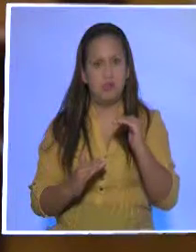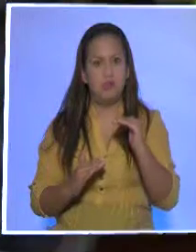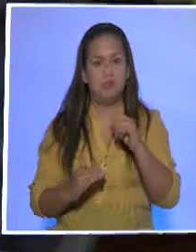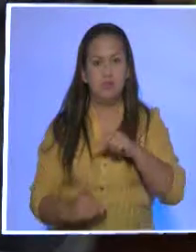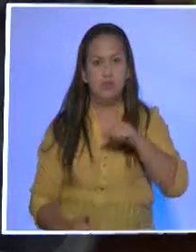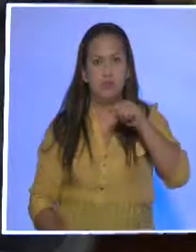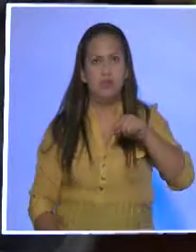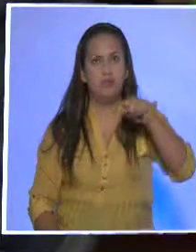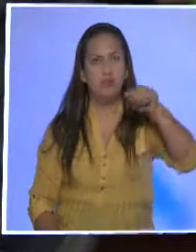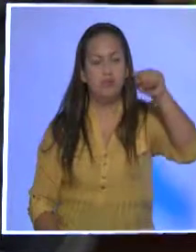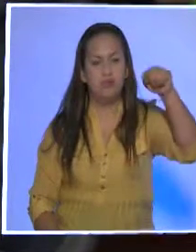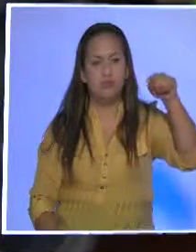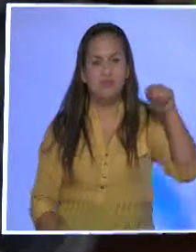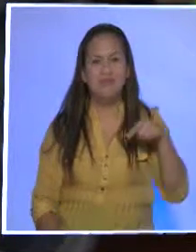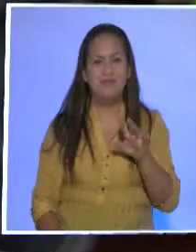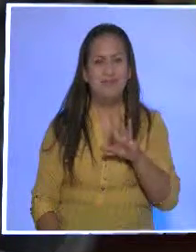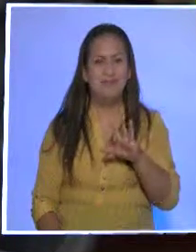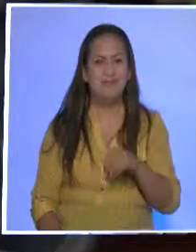macroeconómico